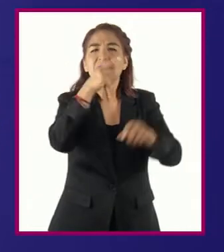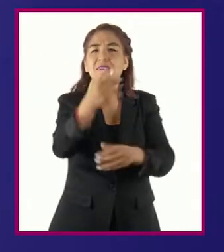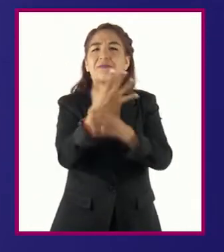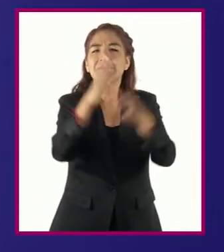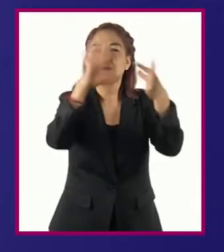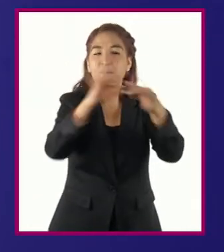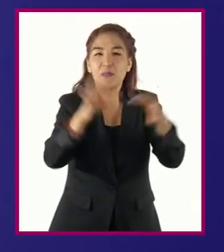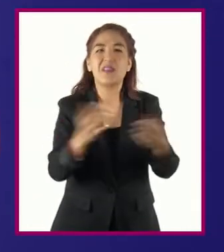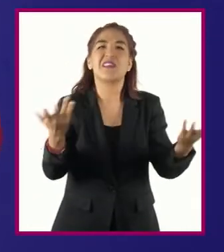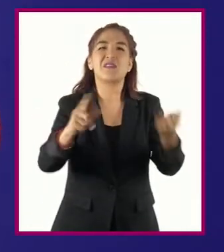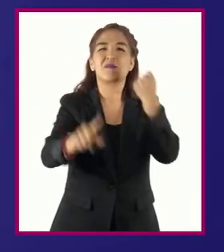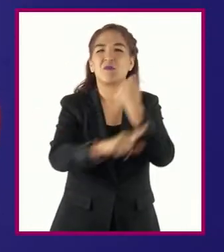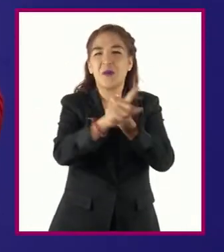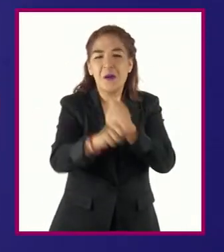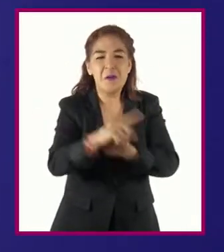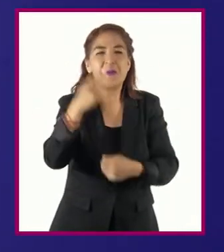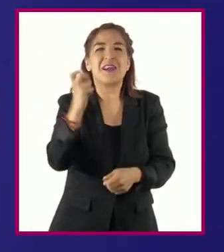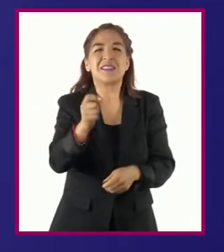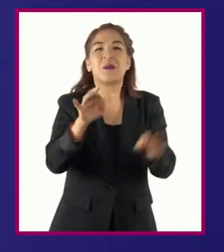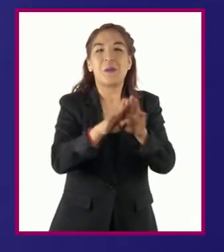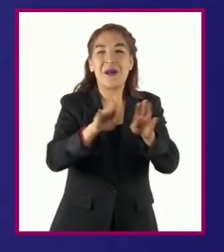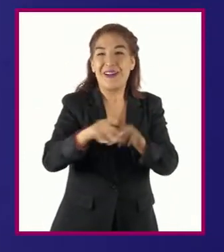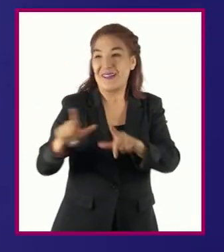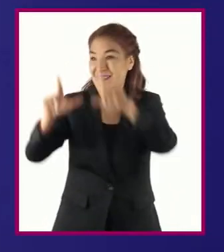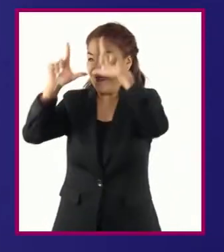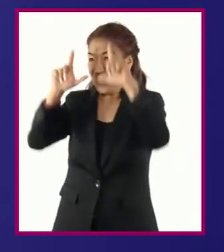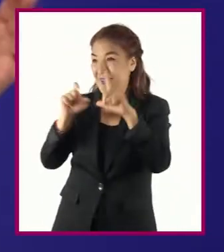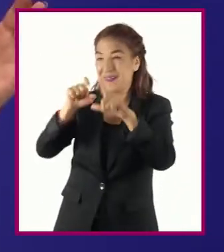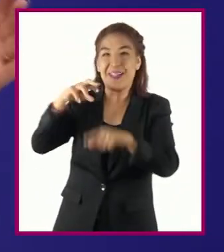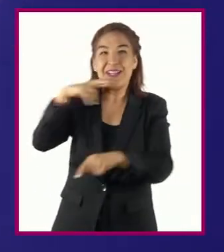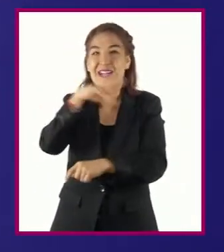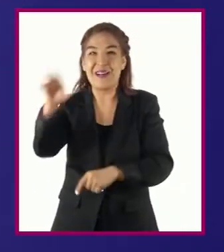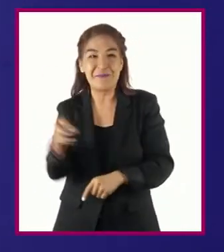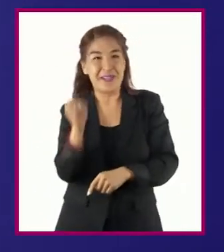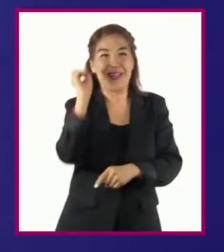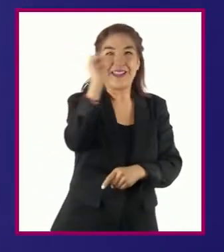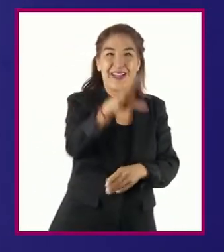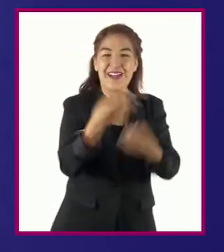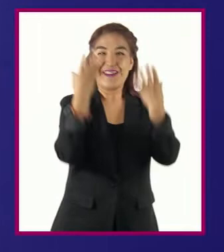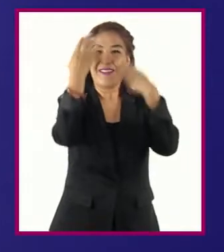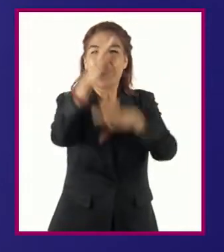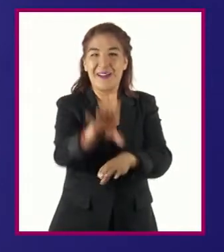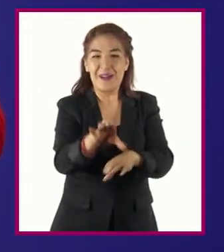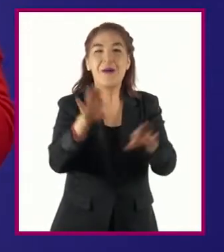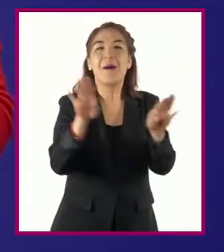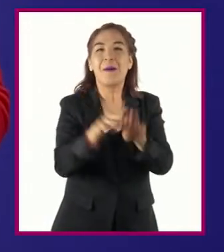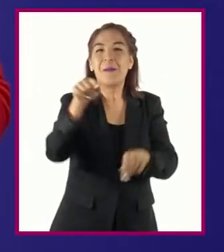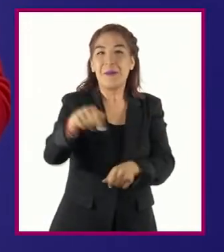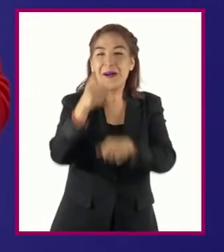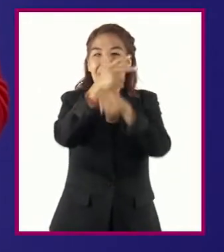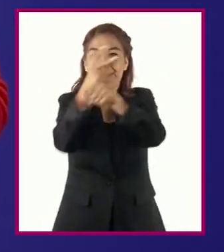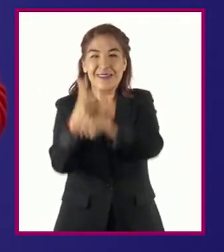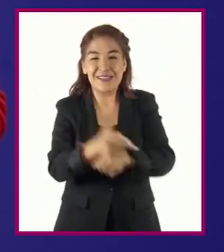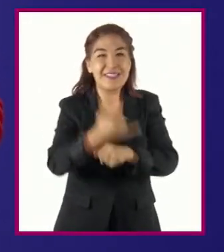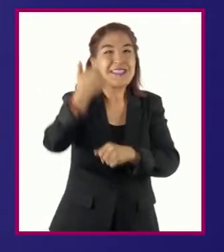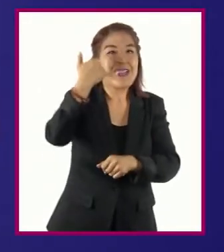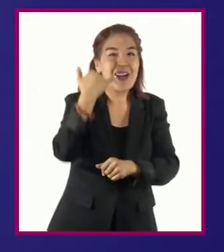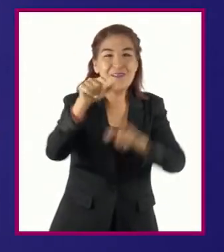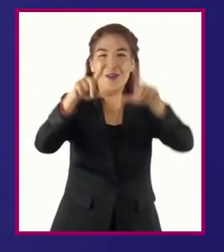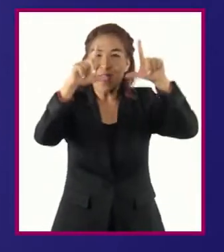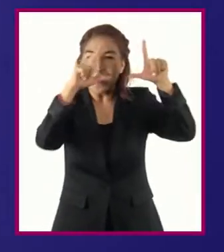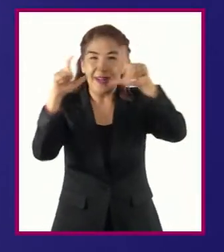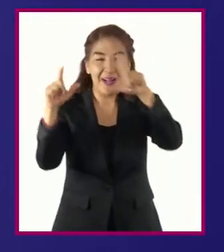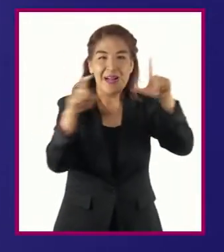se arruina la experiencia al tener que ver todo a través de la cámara, y el segundo,